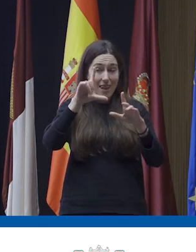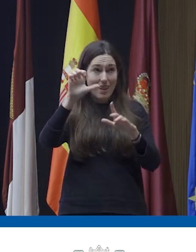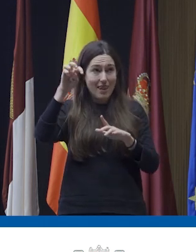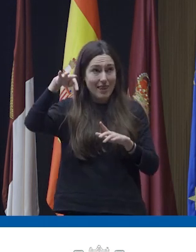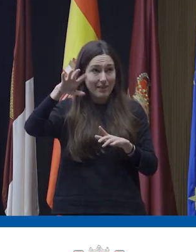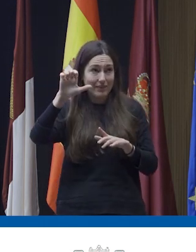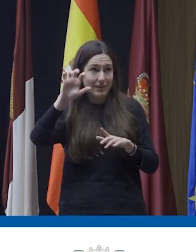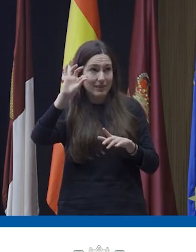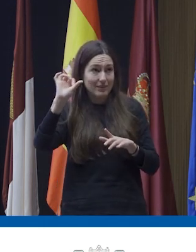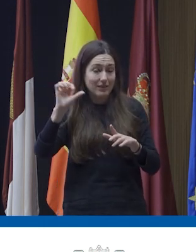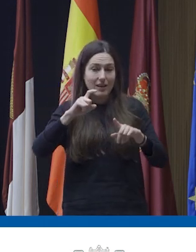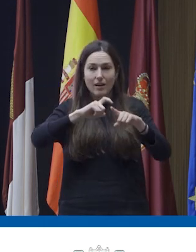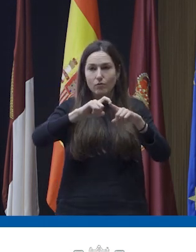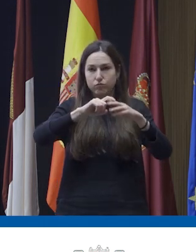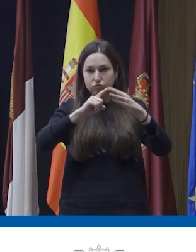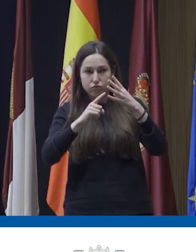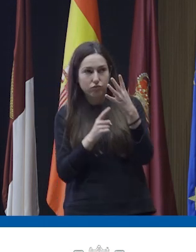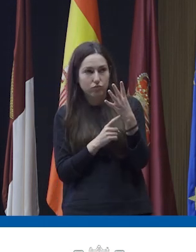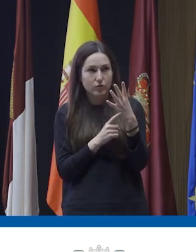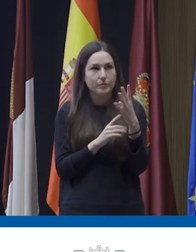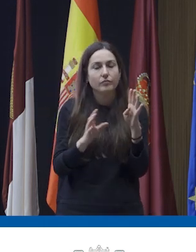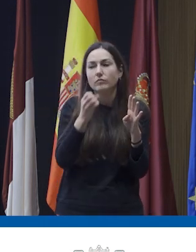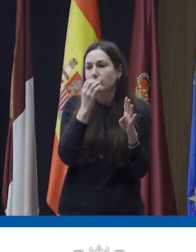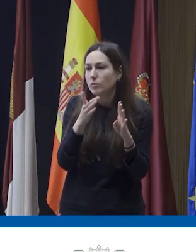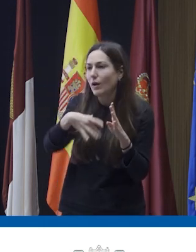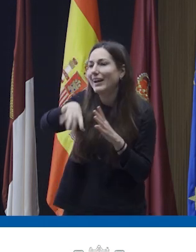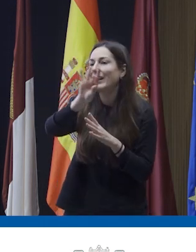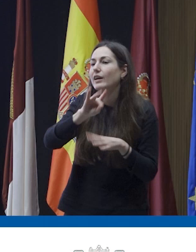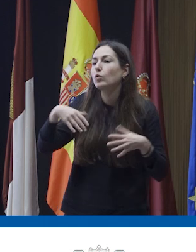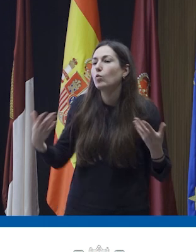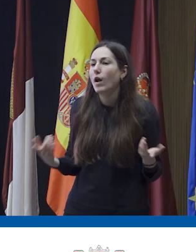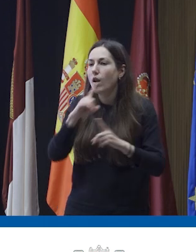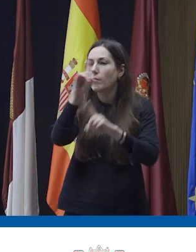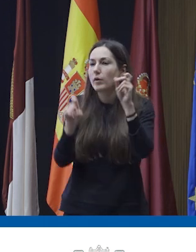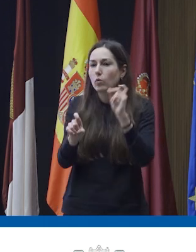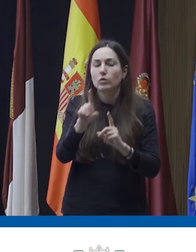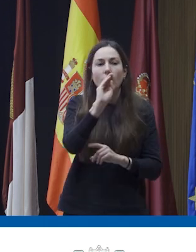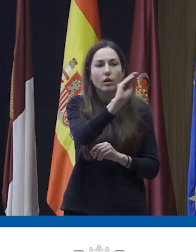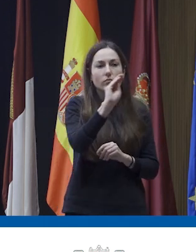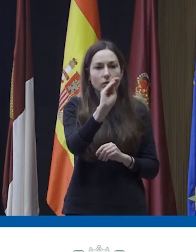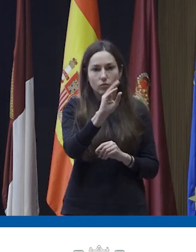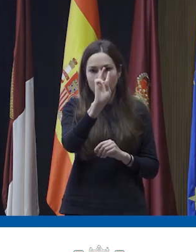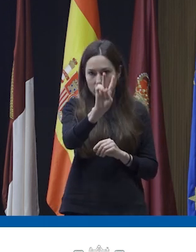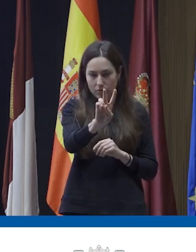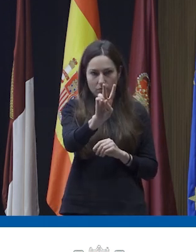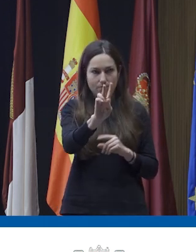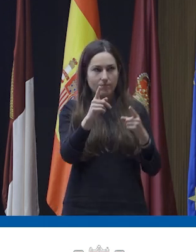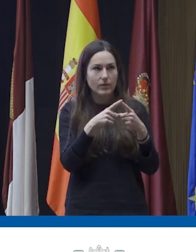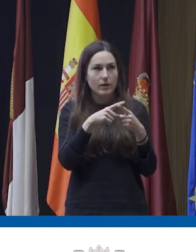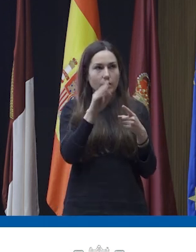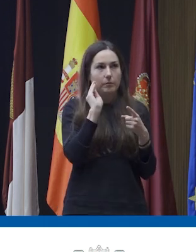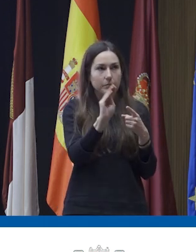cuenta, aquí básicamente vamos a hacer dos preguntas a la hora de elegir una lente intraocular. Entonces, la primera va a ser